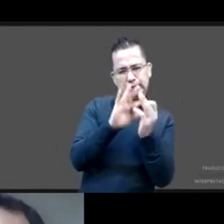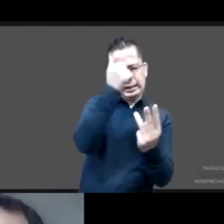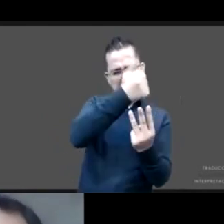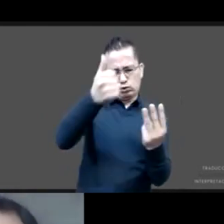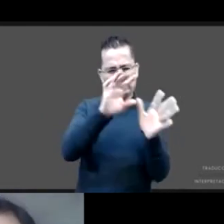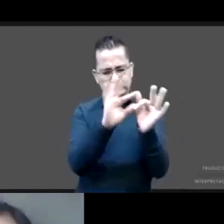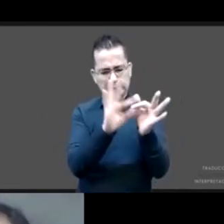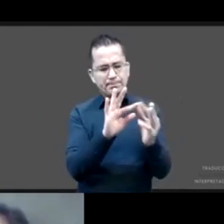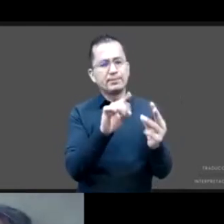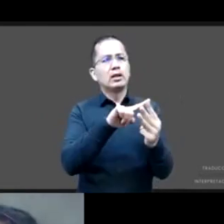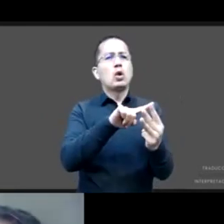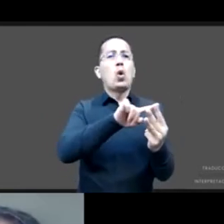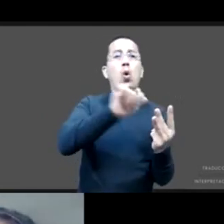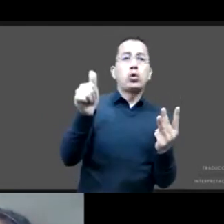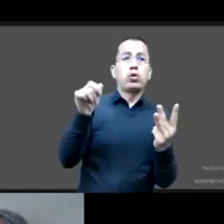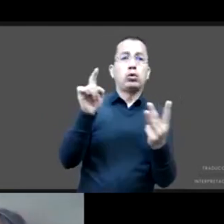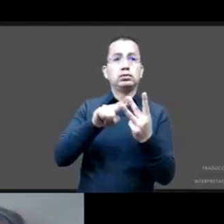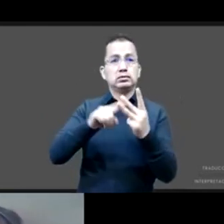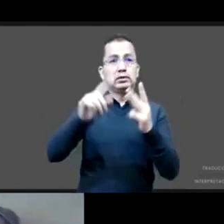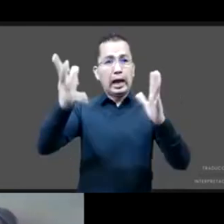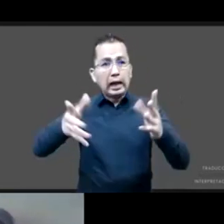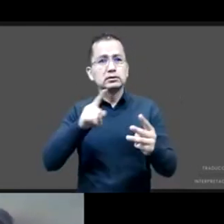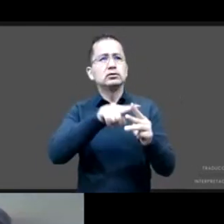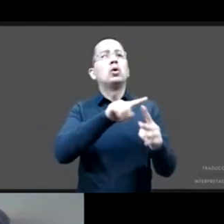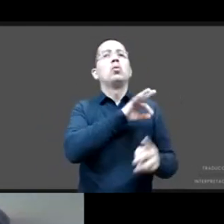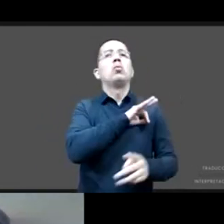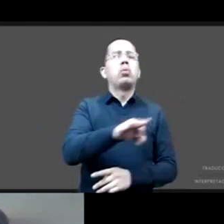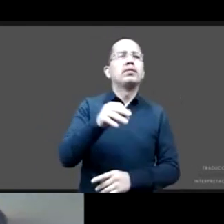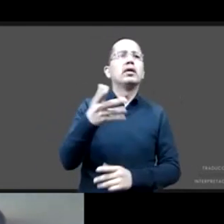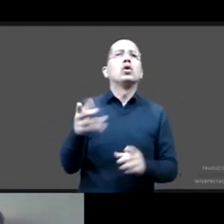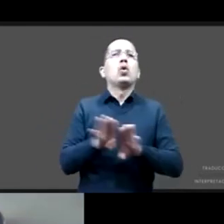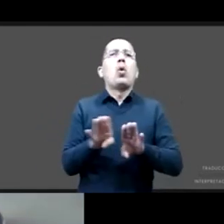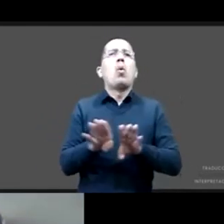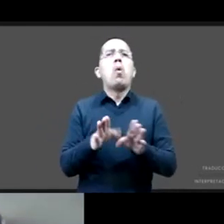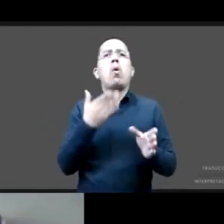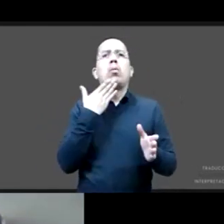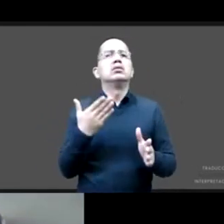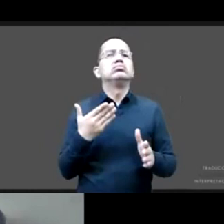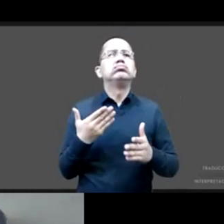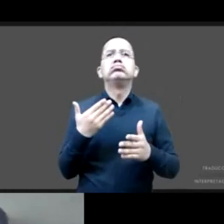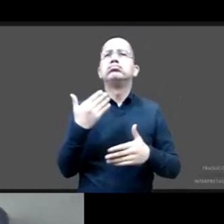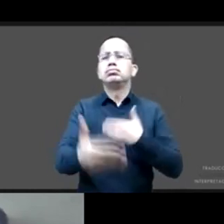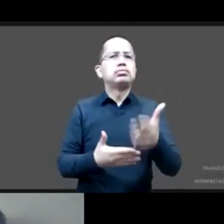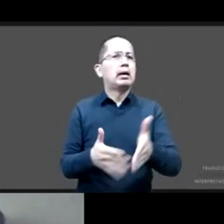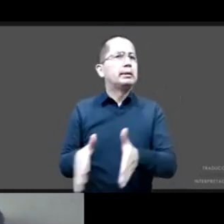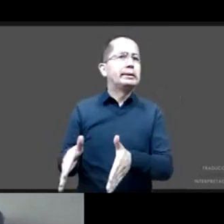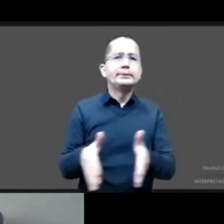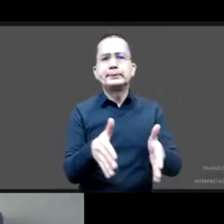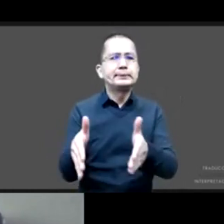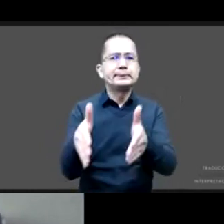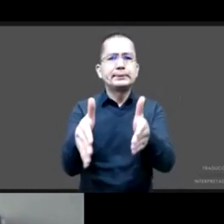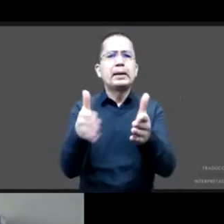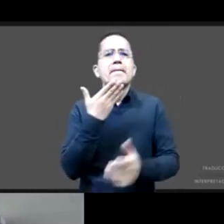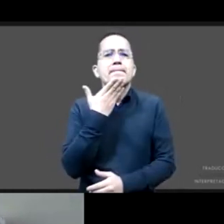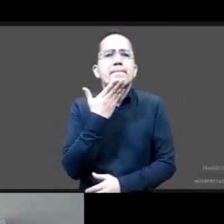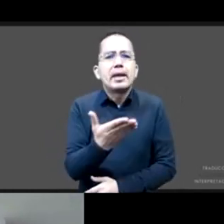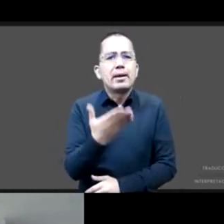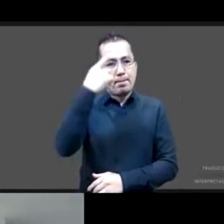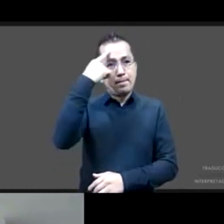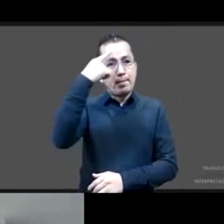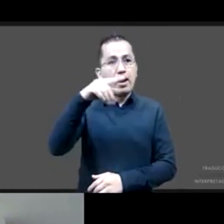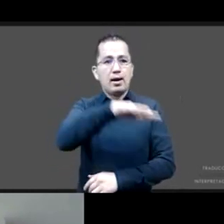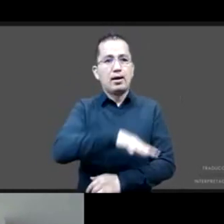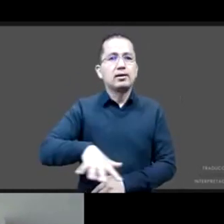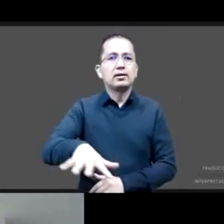decir hacia dónde podemos caminar con digamos acciones específicas y